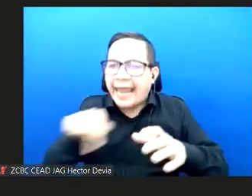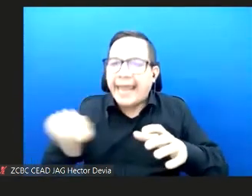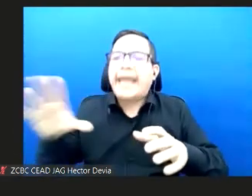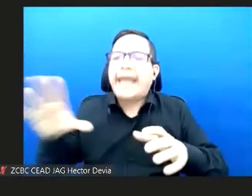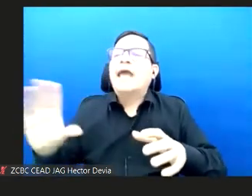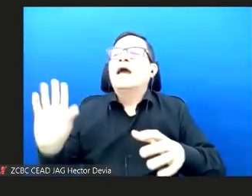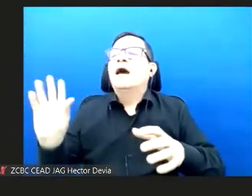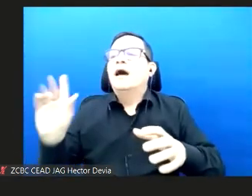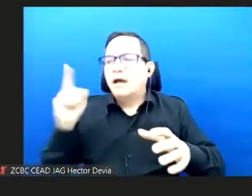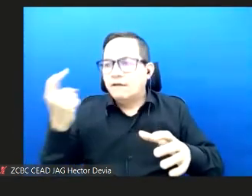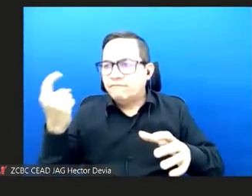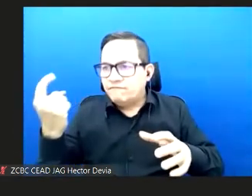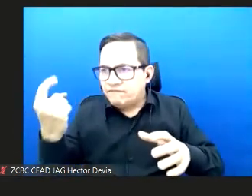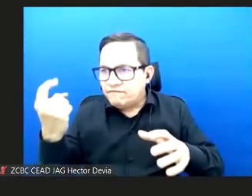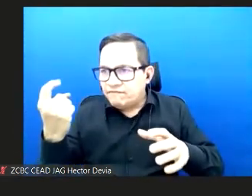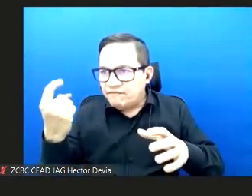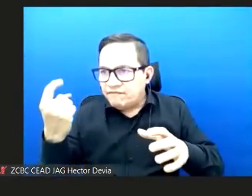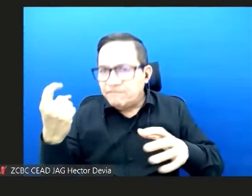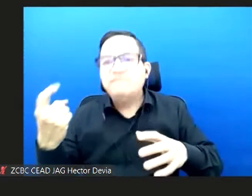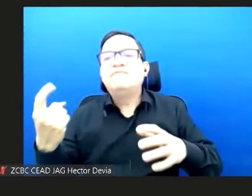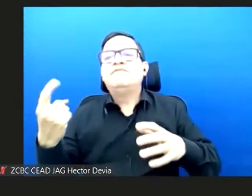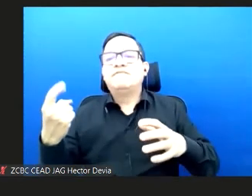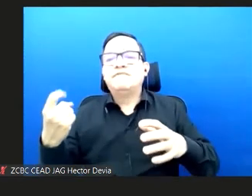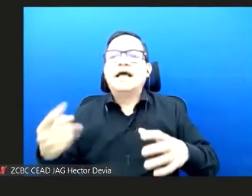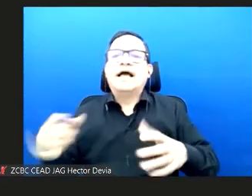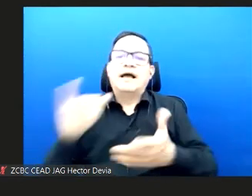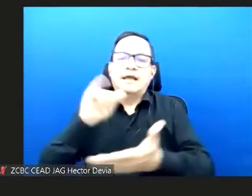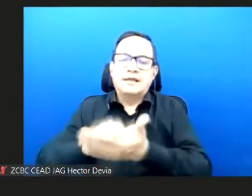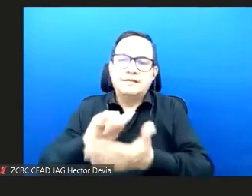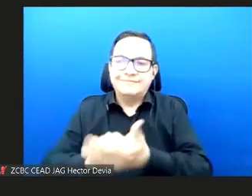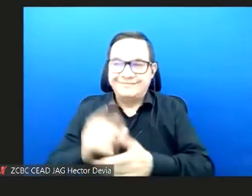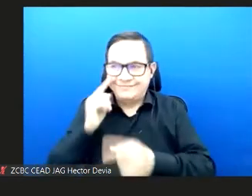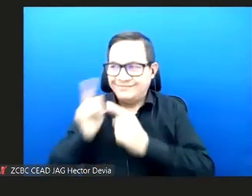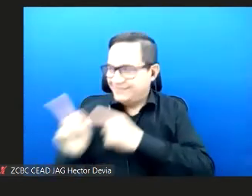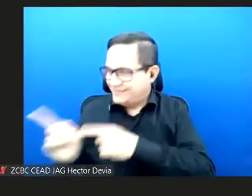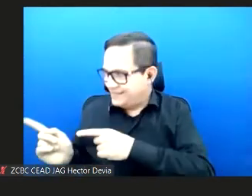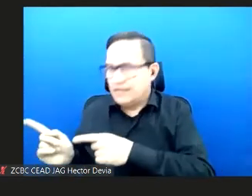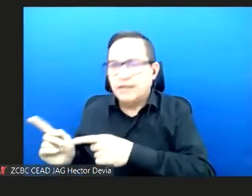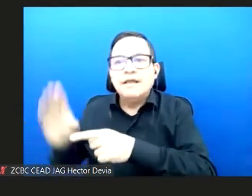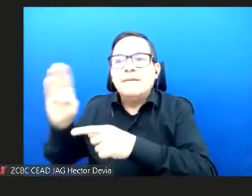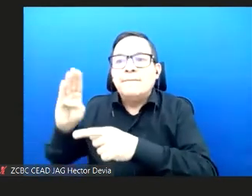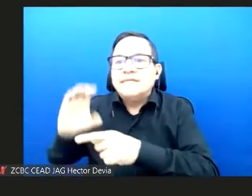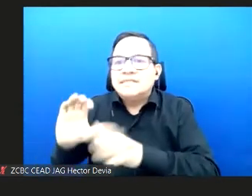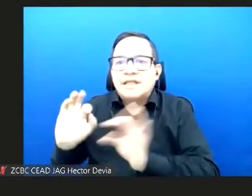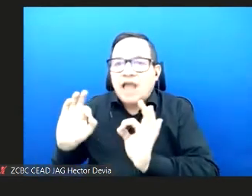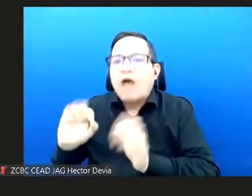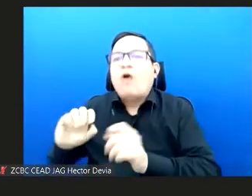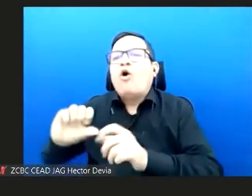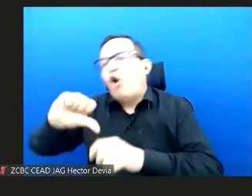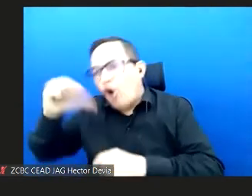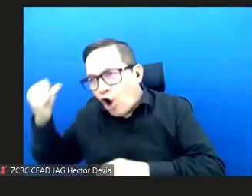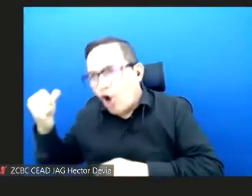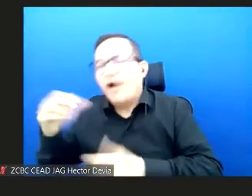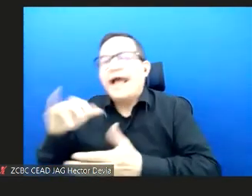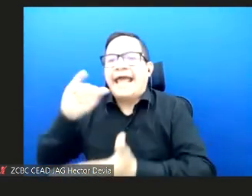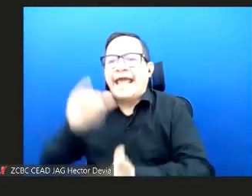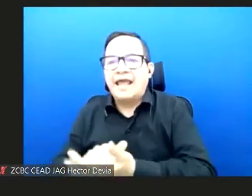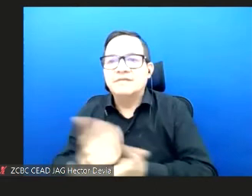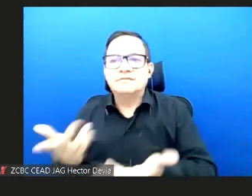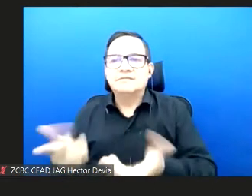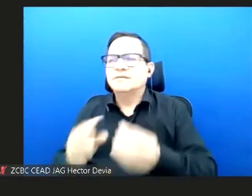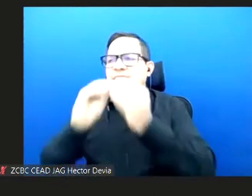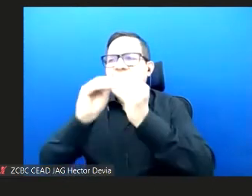elementos del conjunto universal, sin incluir B y C. ¿Listo? Nos vamos ahora con las